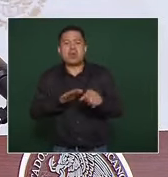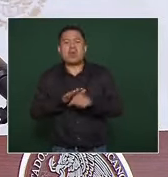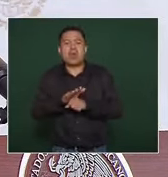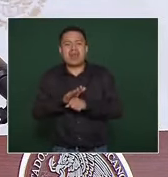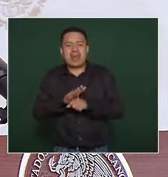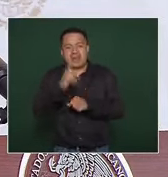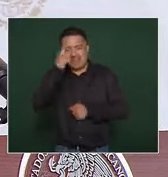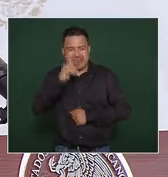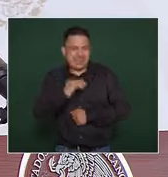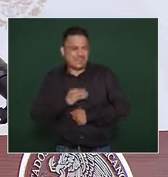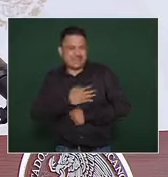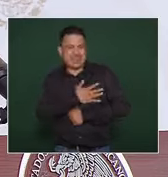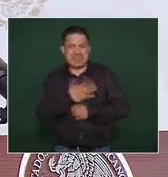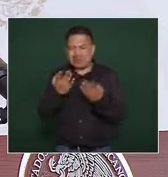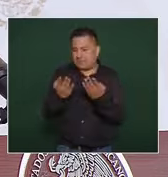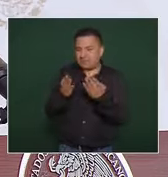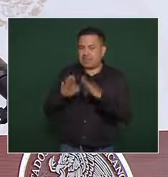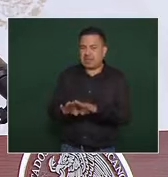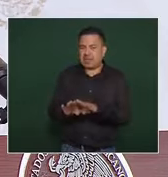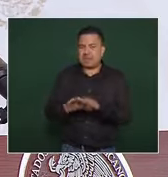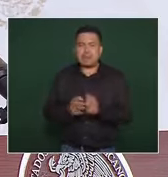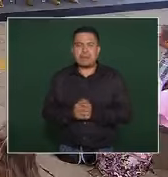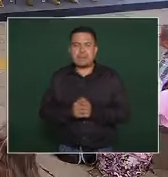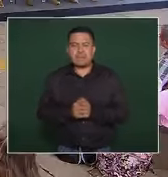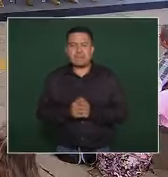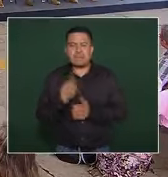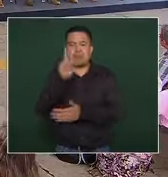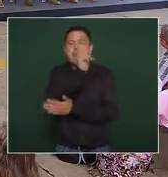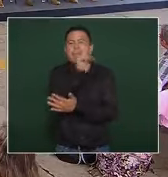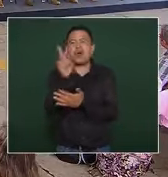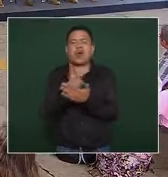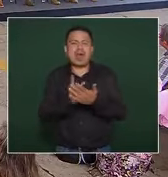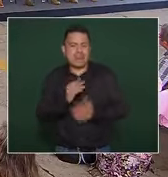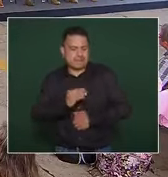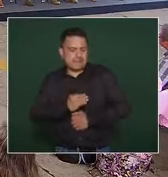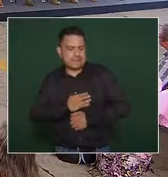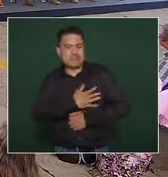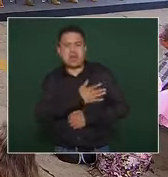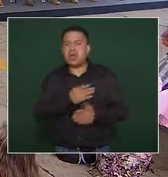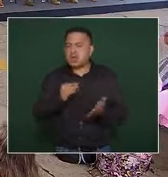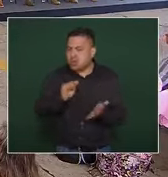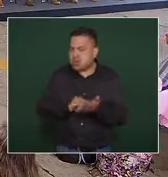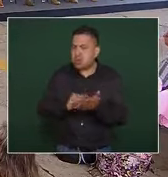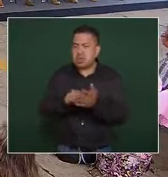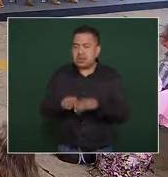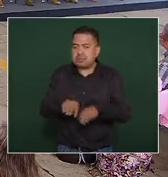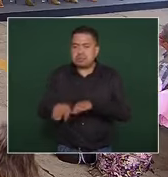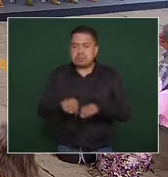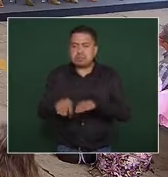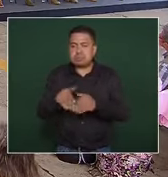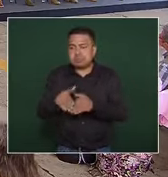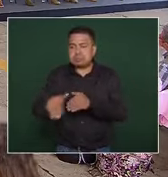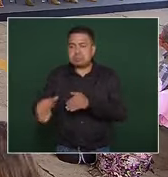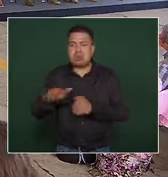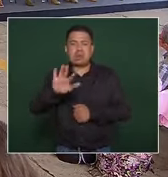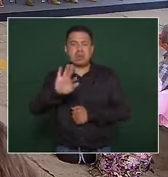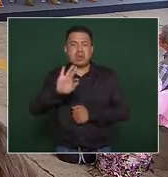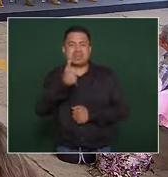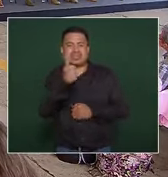Financiera para el Bienestar. Adelante. Respecto a los programas de bienestar, continúa su operación.